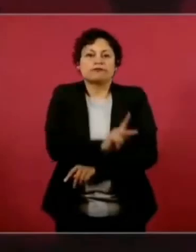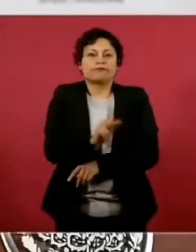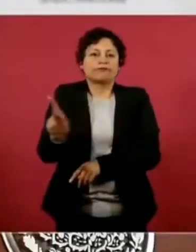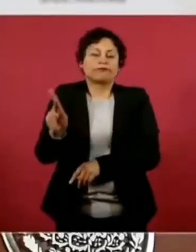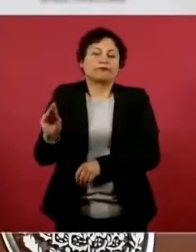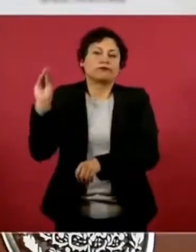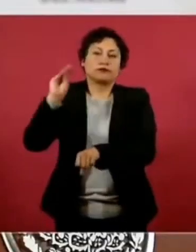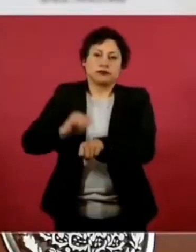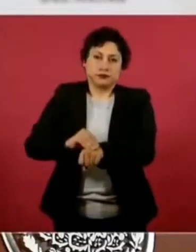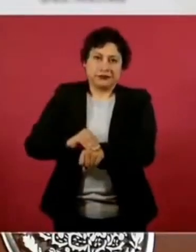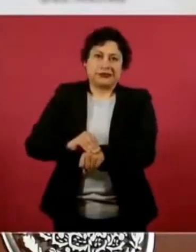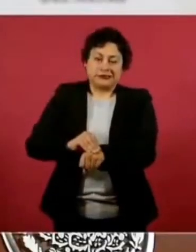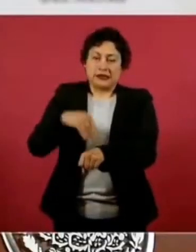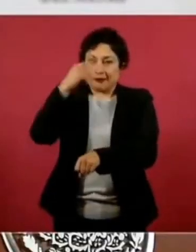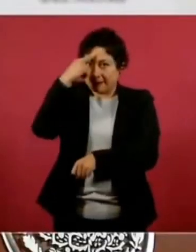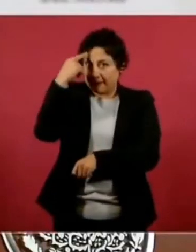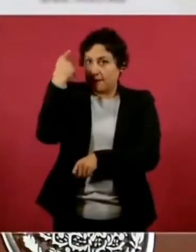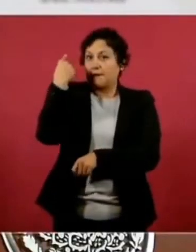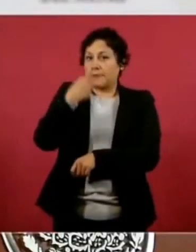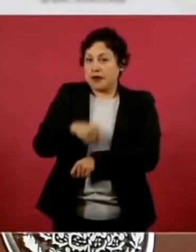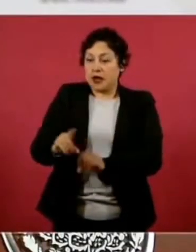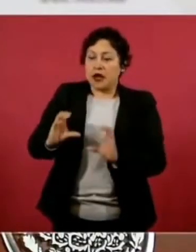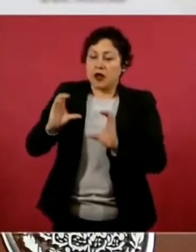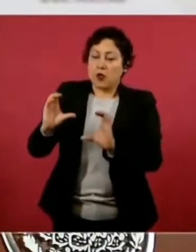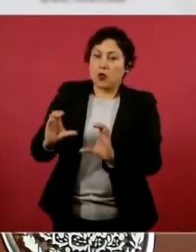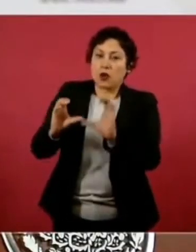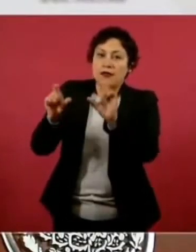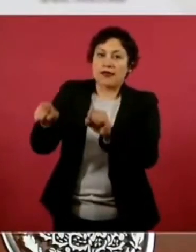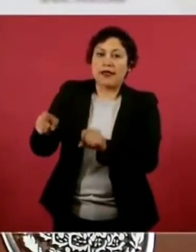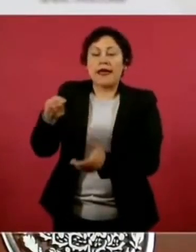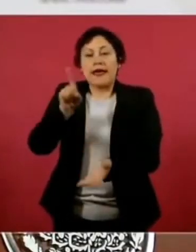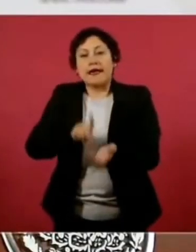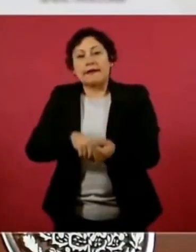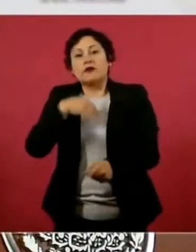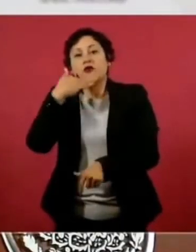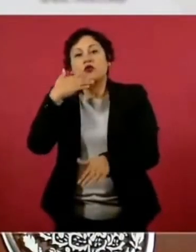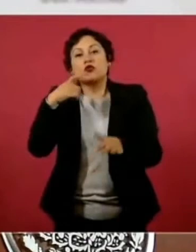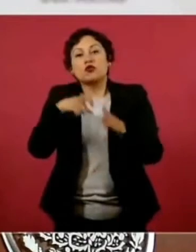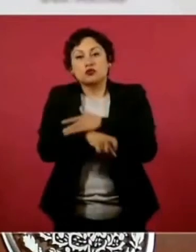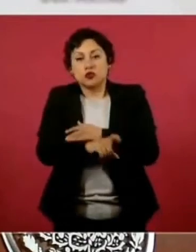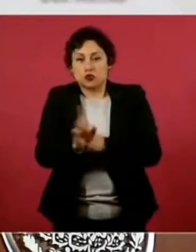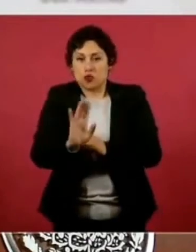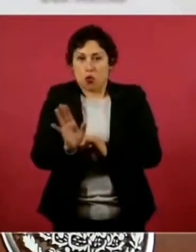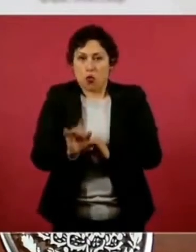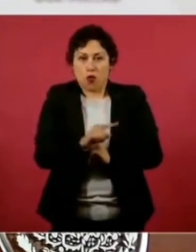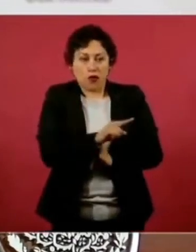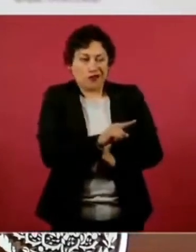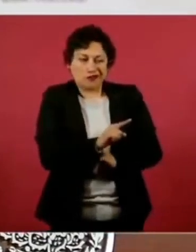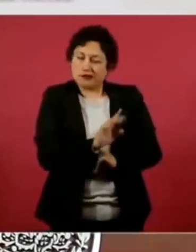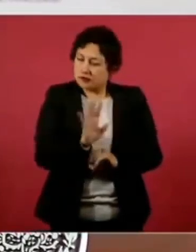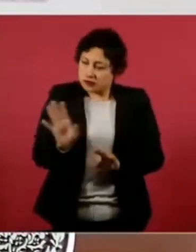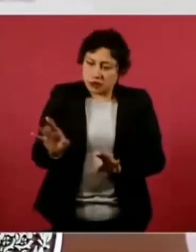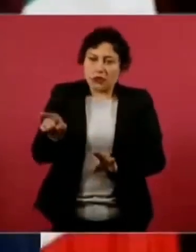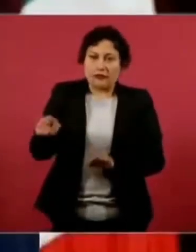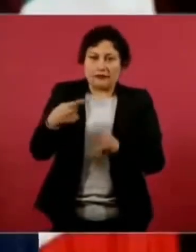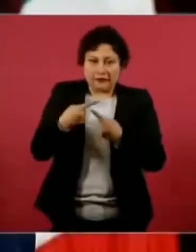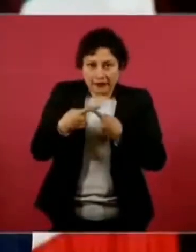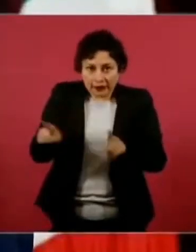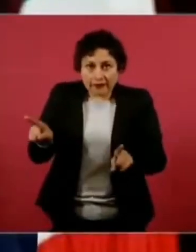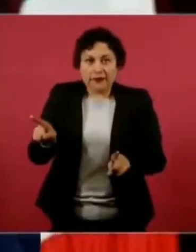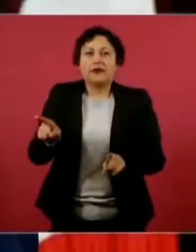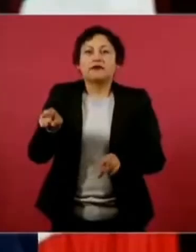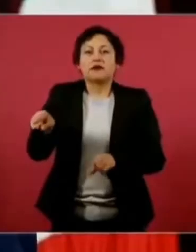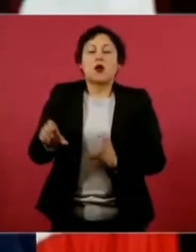siguiera esos pasos de corrupción de Conasupo, pero con el propósito